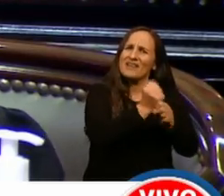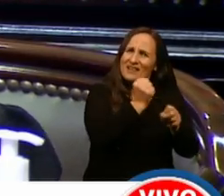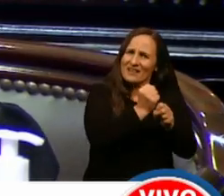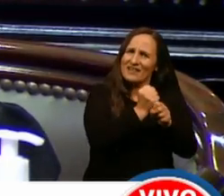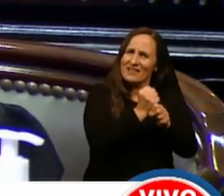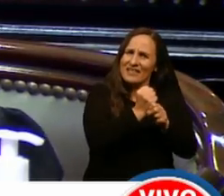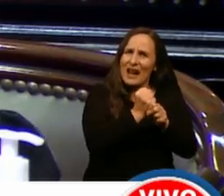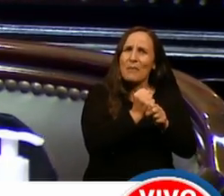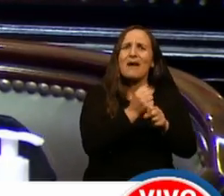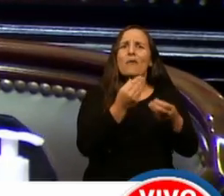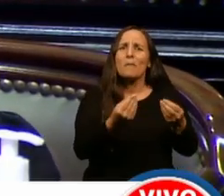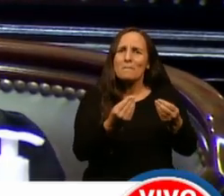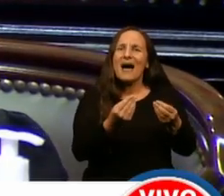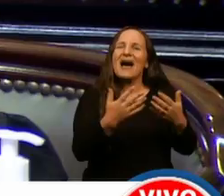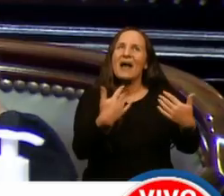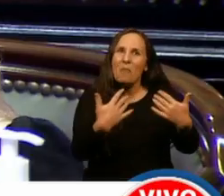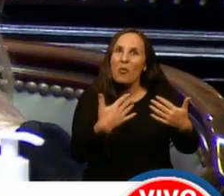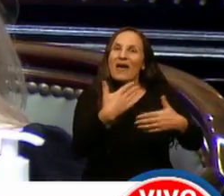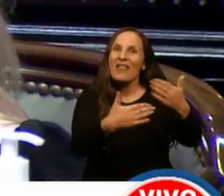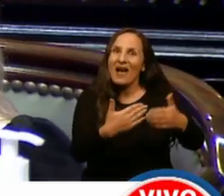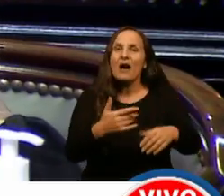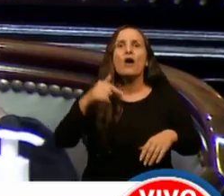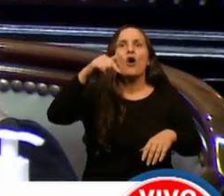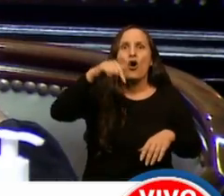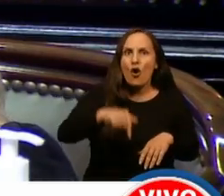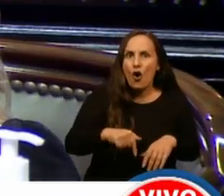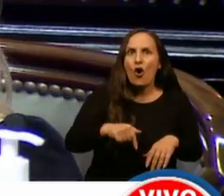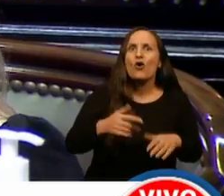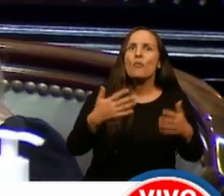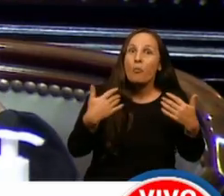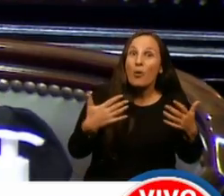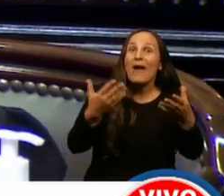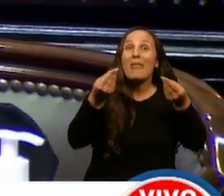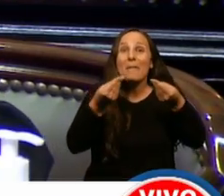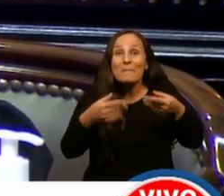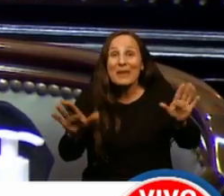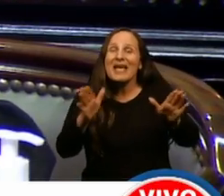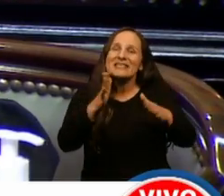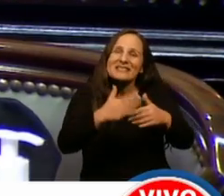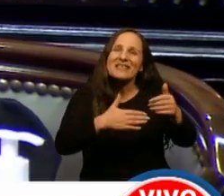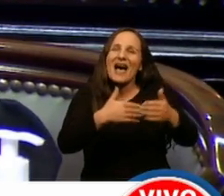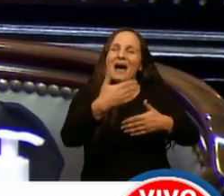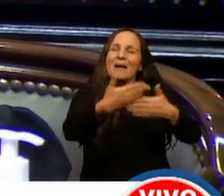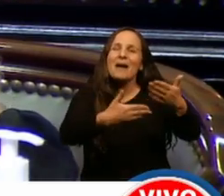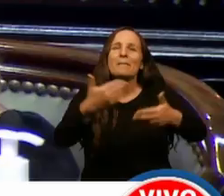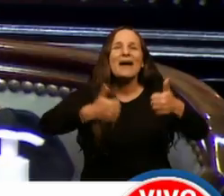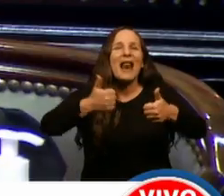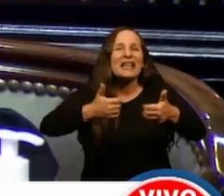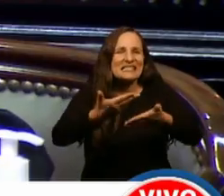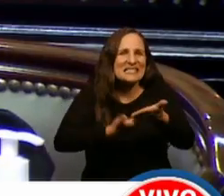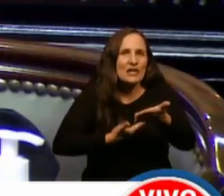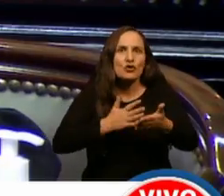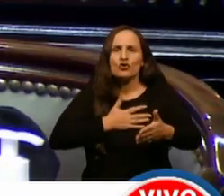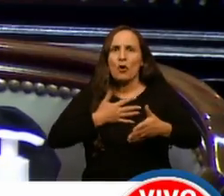que tuvieran las factibilidades y hoy se pudiera empezar a trabajar en los pliegos de licitación licitación que me